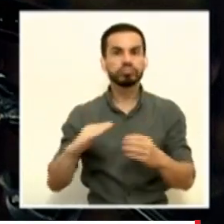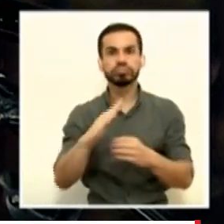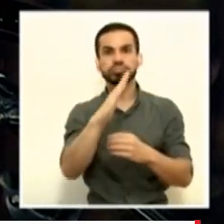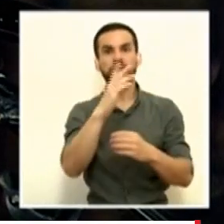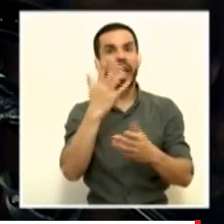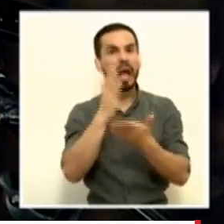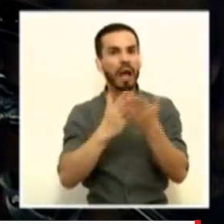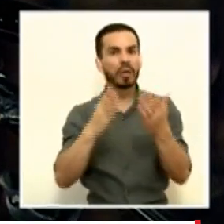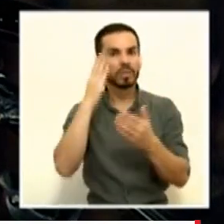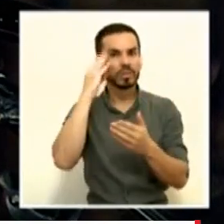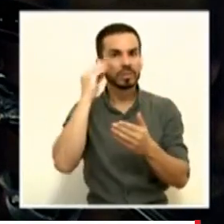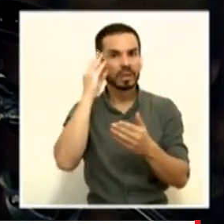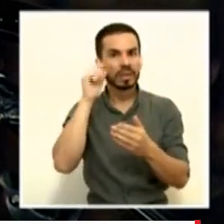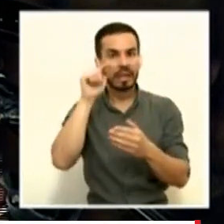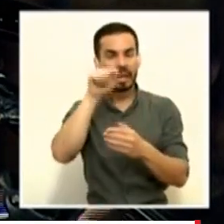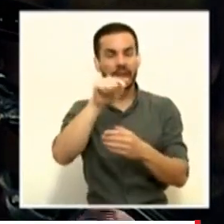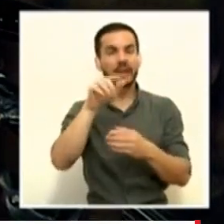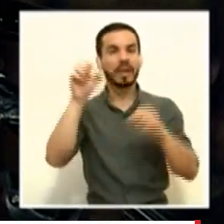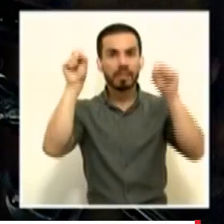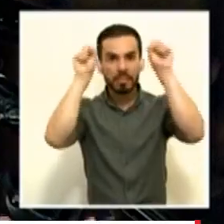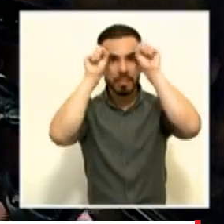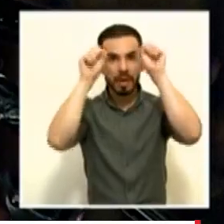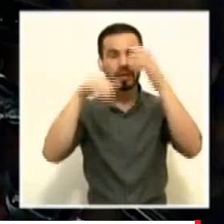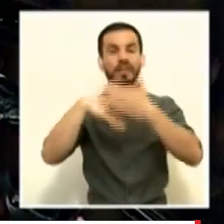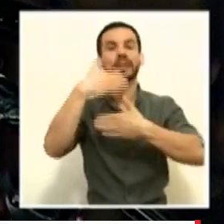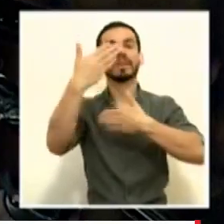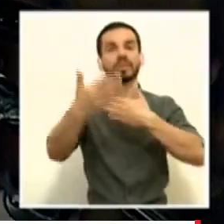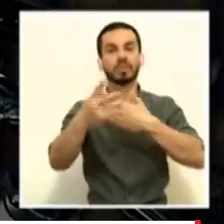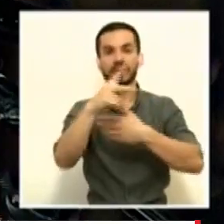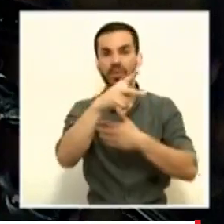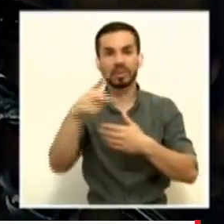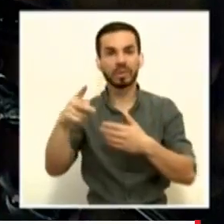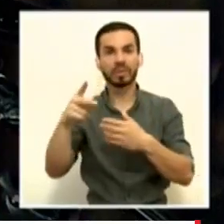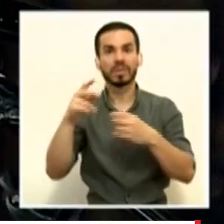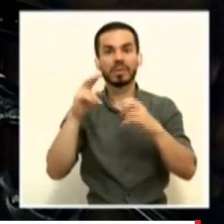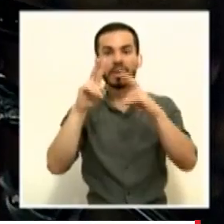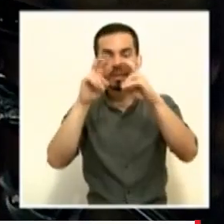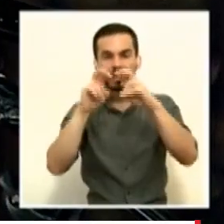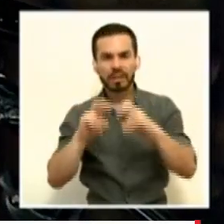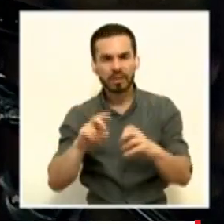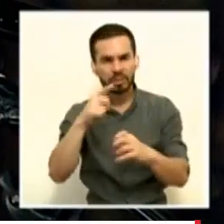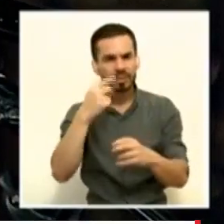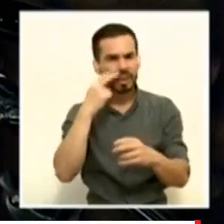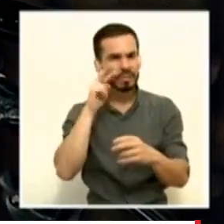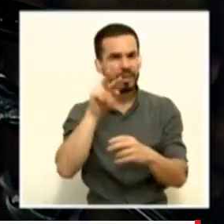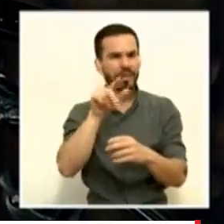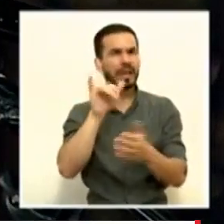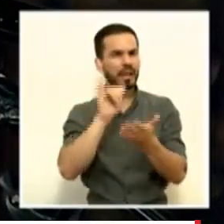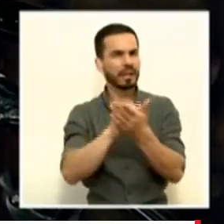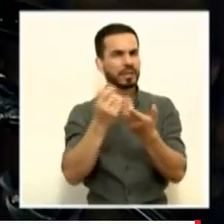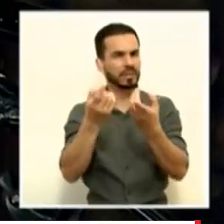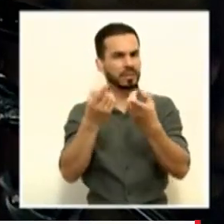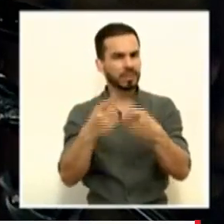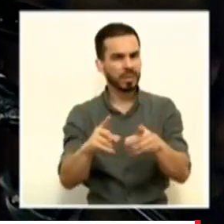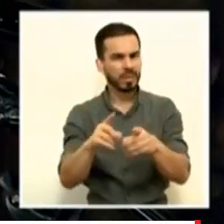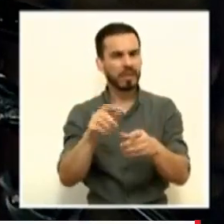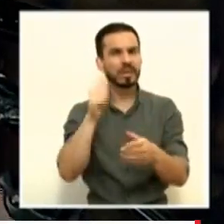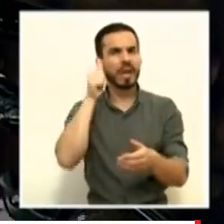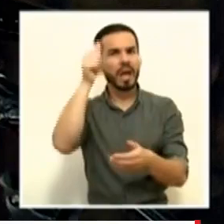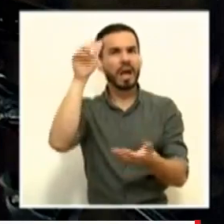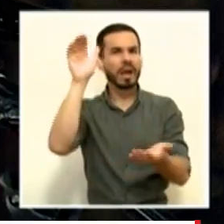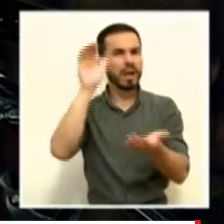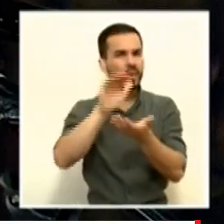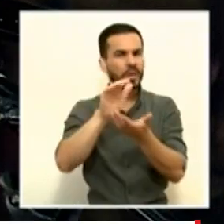algunos expertos, en Pavas, después de 2 semanas de que se hizo el testeo. ¿Ustedes prevén que esto pase en